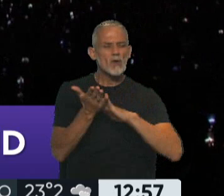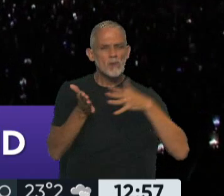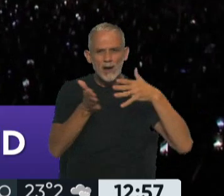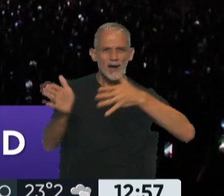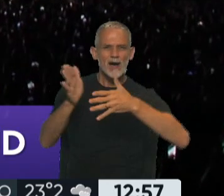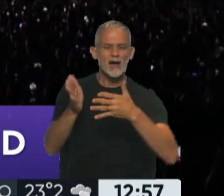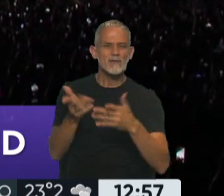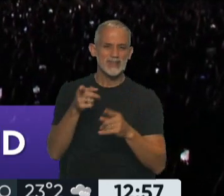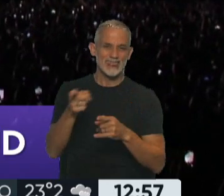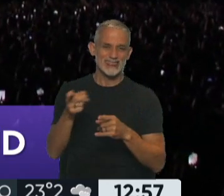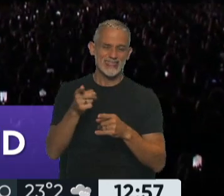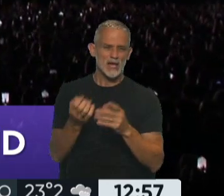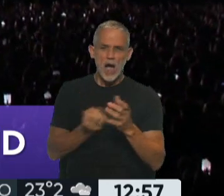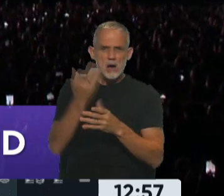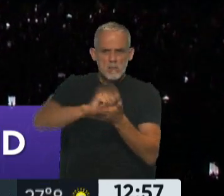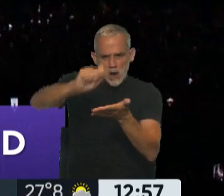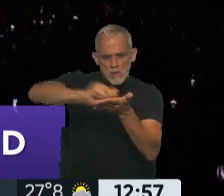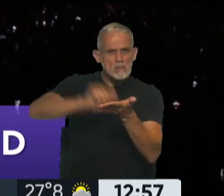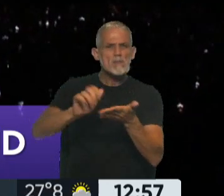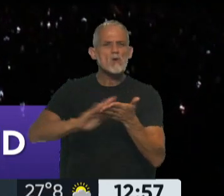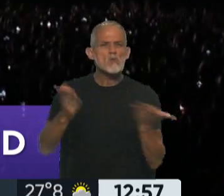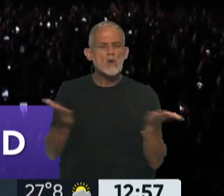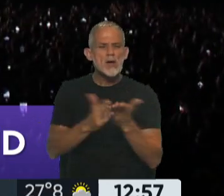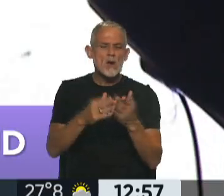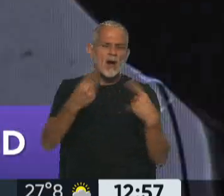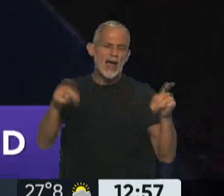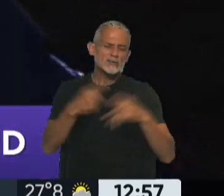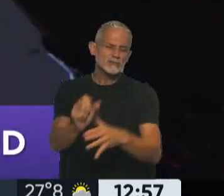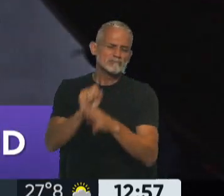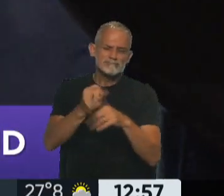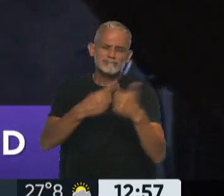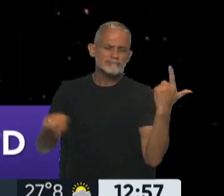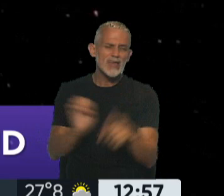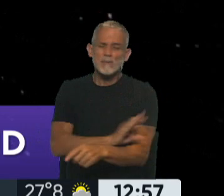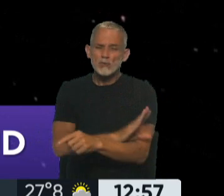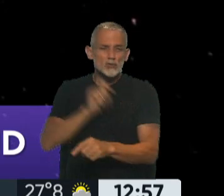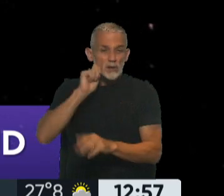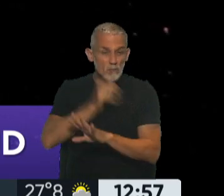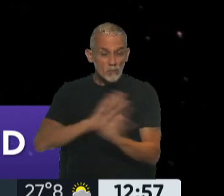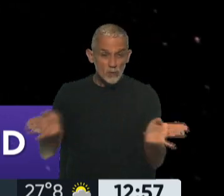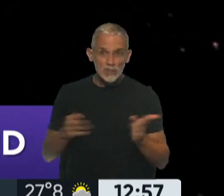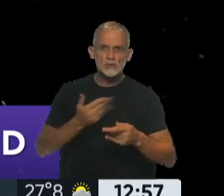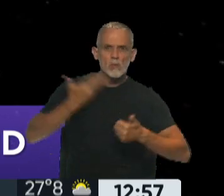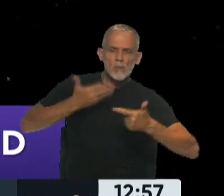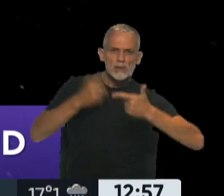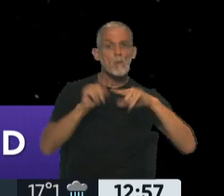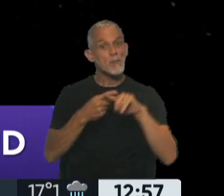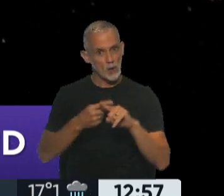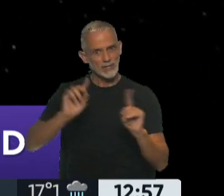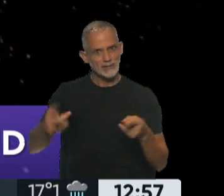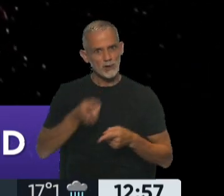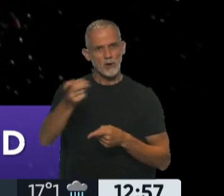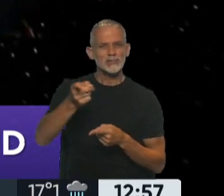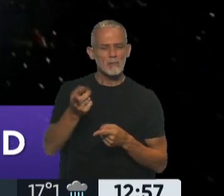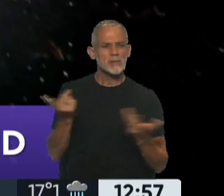sin límites de la creación. Una catarata de hits, un tsunami de emociones, artísticos, poéticos, políticos, no